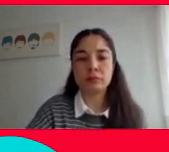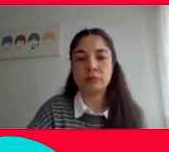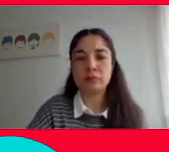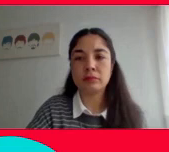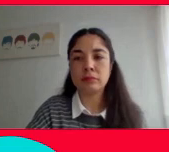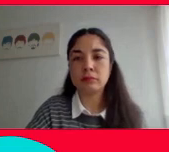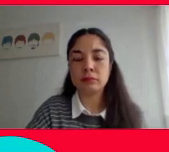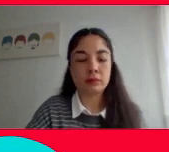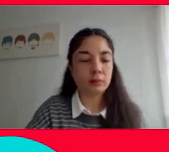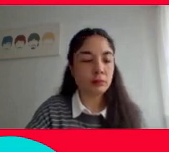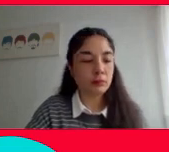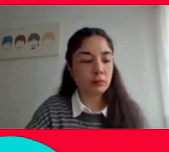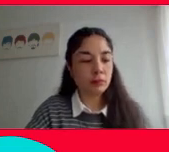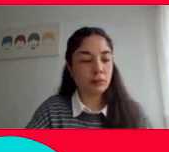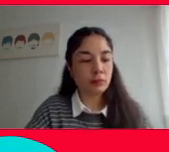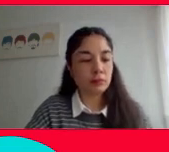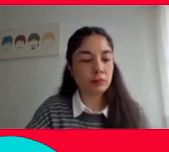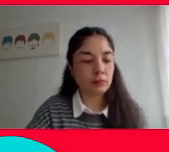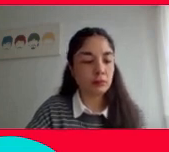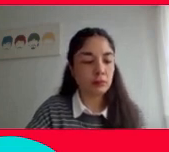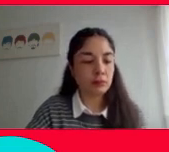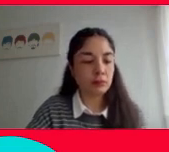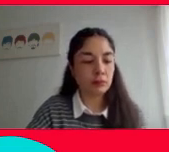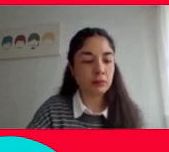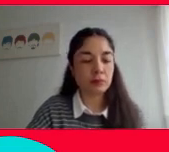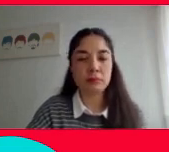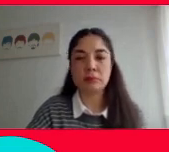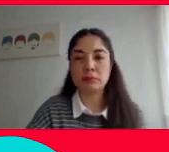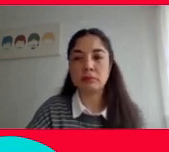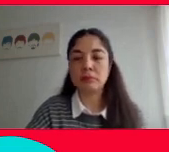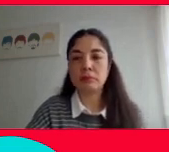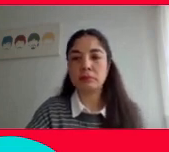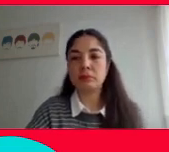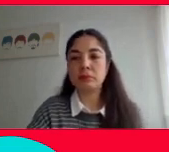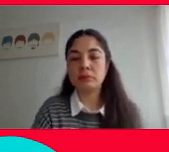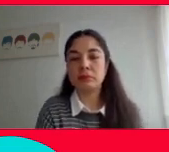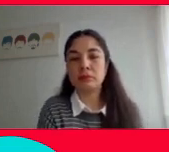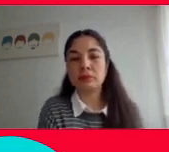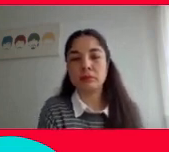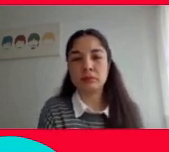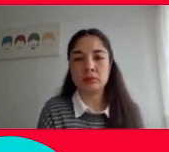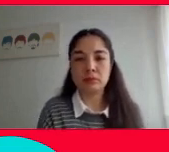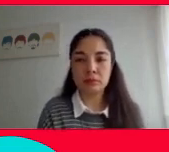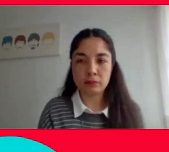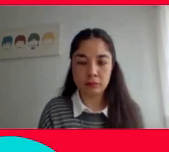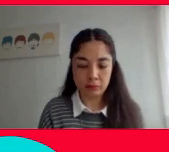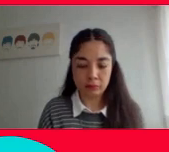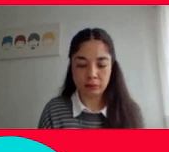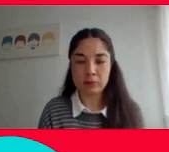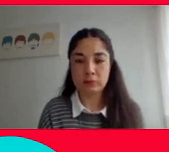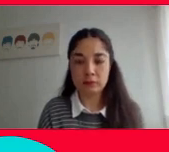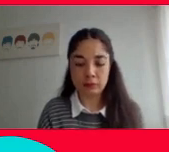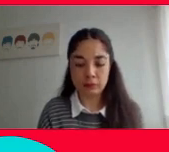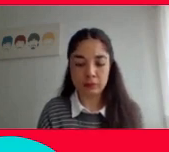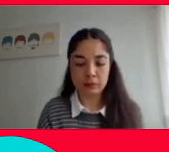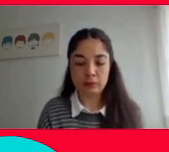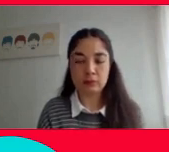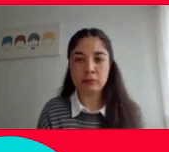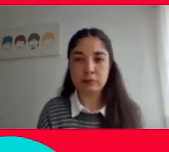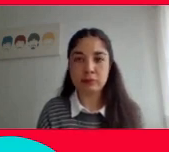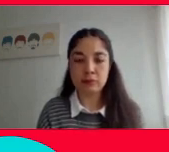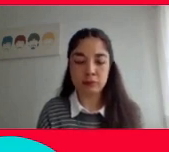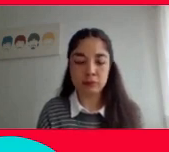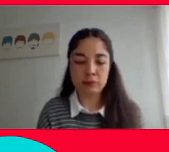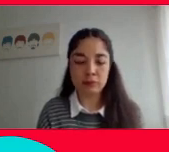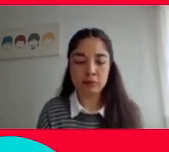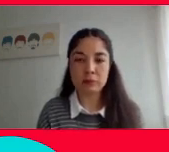repositorios de las secuencias que hay a nivel latinoamericano, podemos ver que hay depositada una secuencia en Argentina,